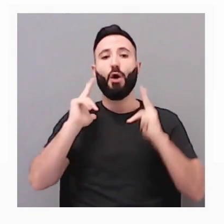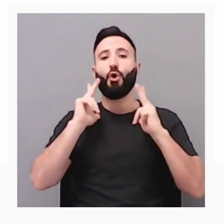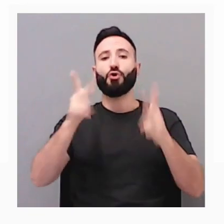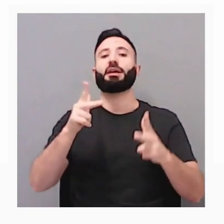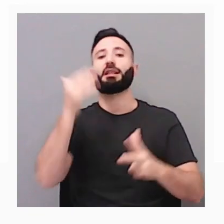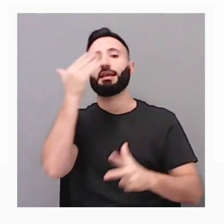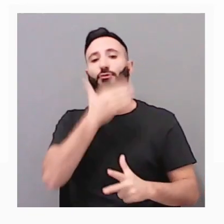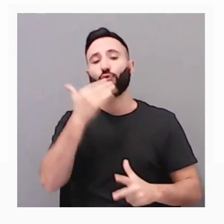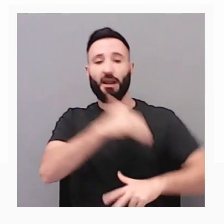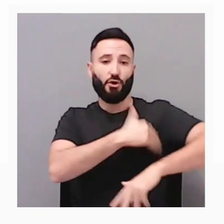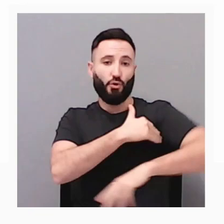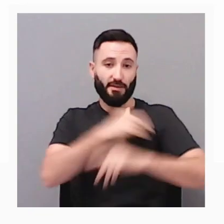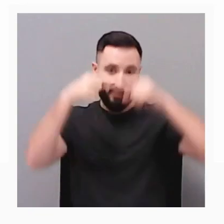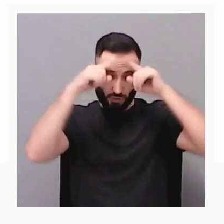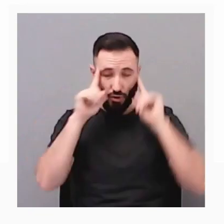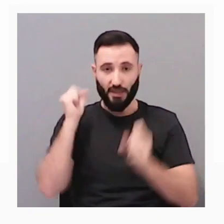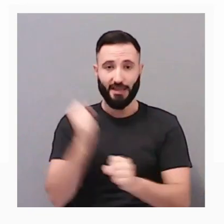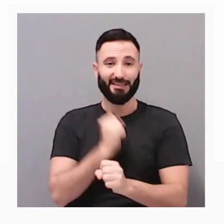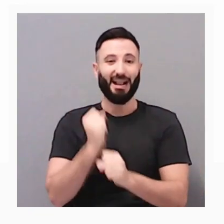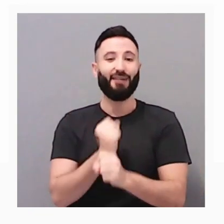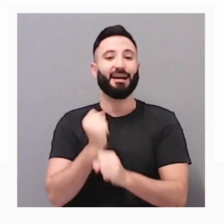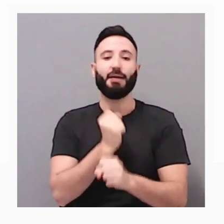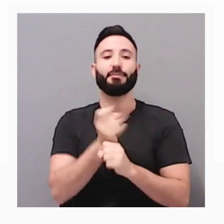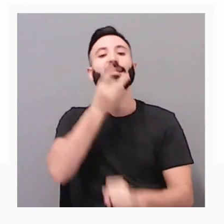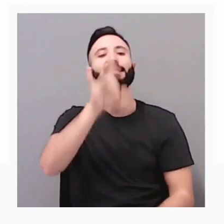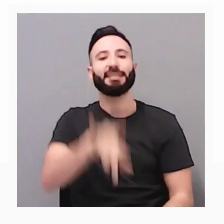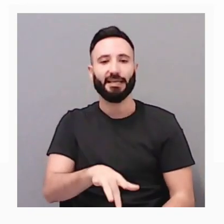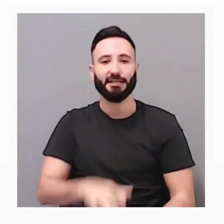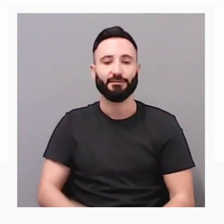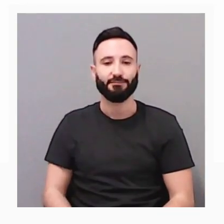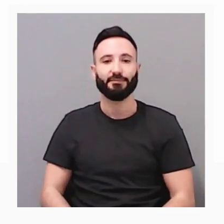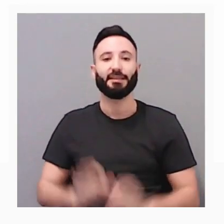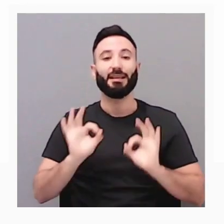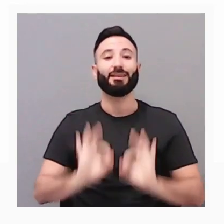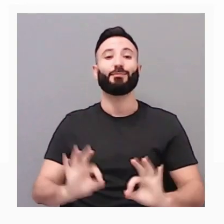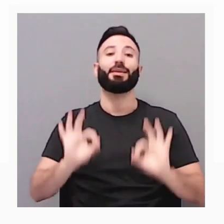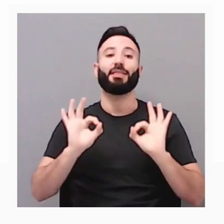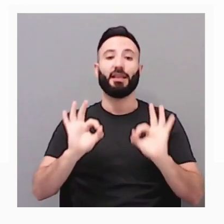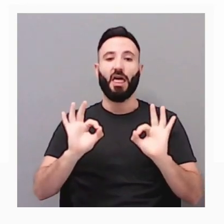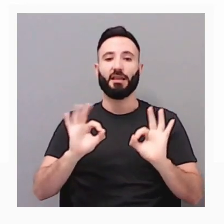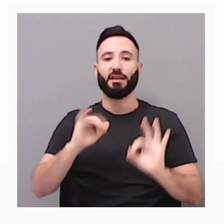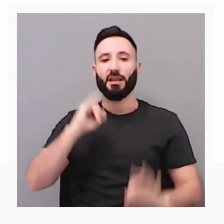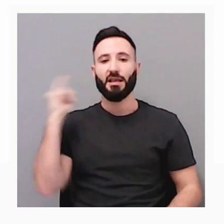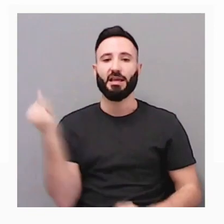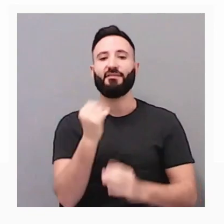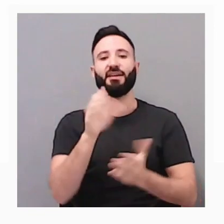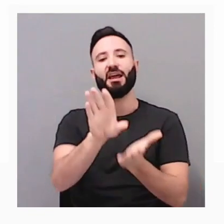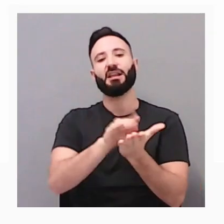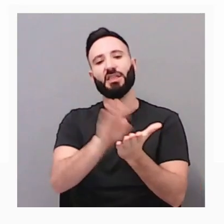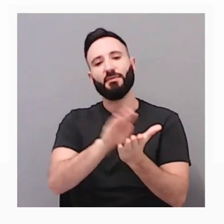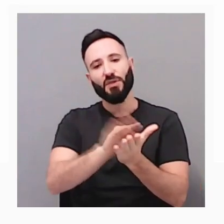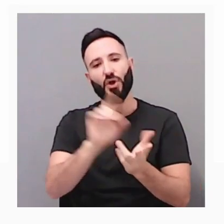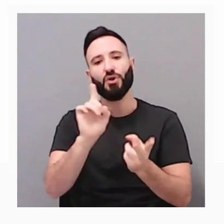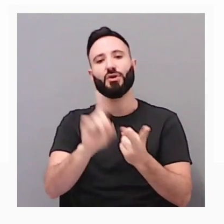Santo Domingo trabajamos las disciplinas, las especialidades de recepcionista, jefe o jefa